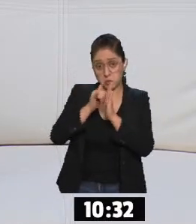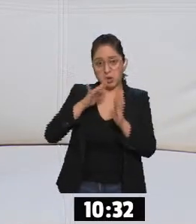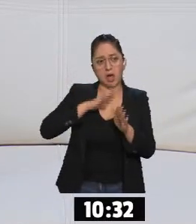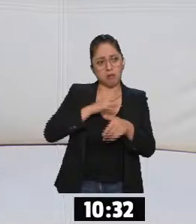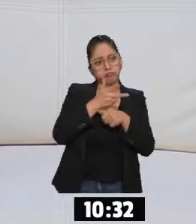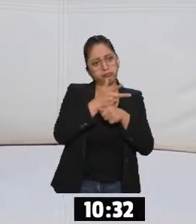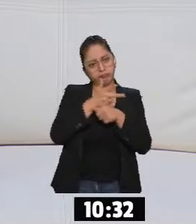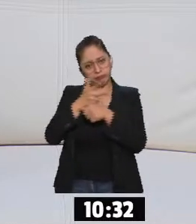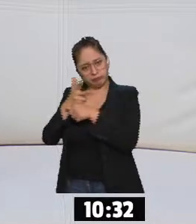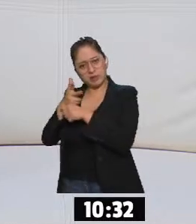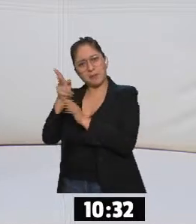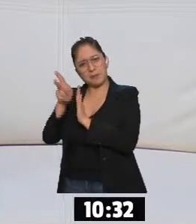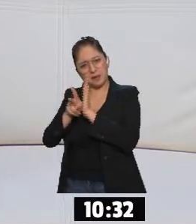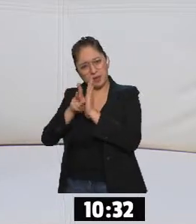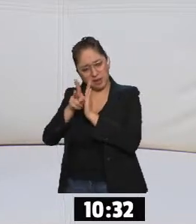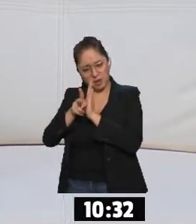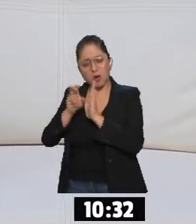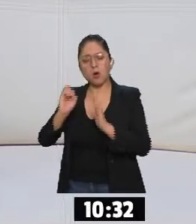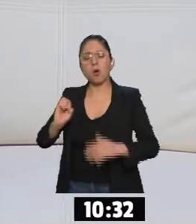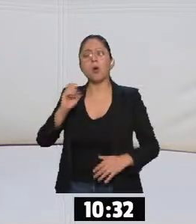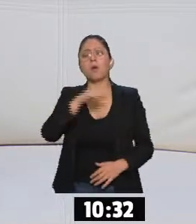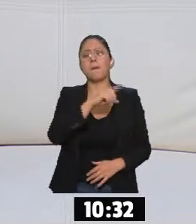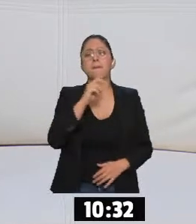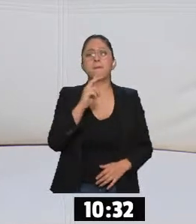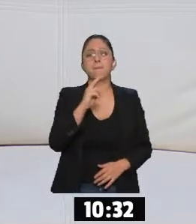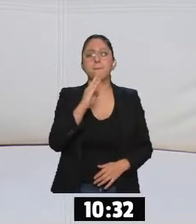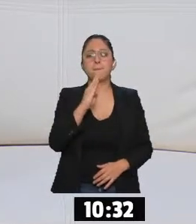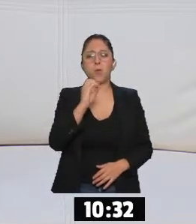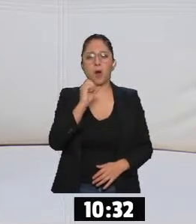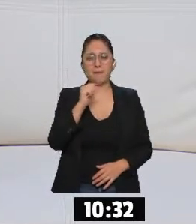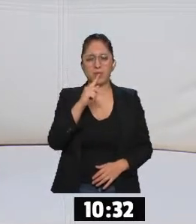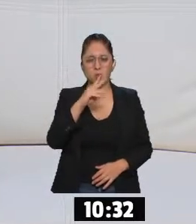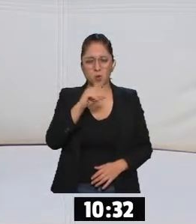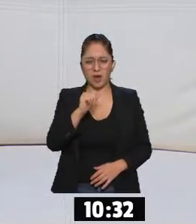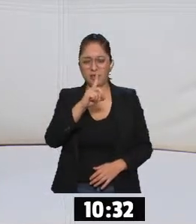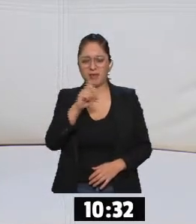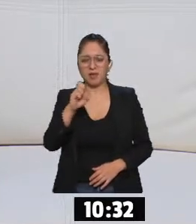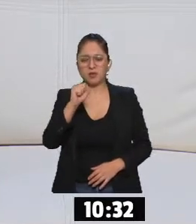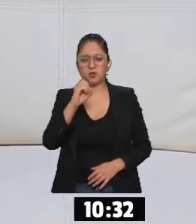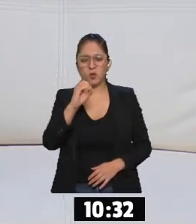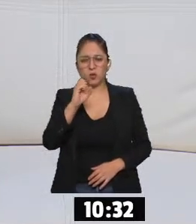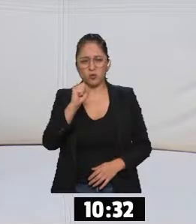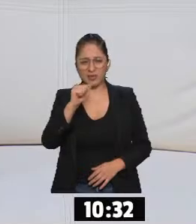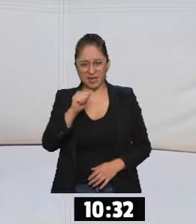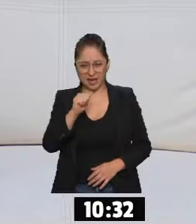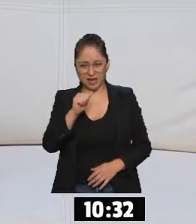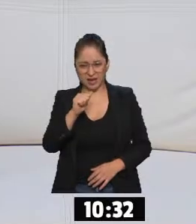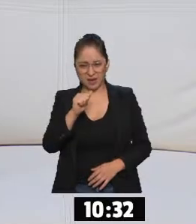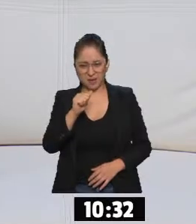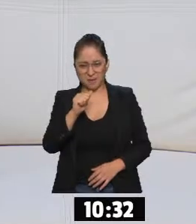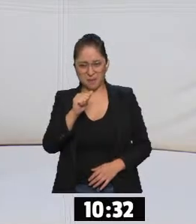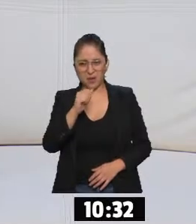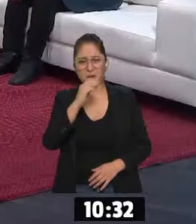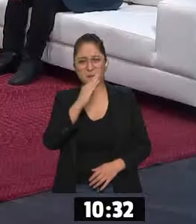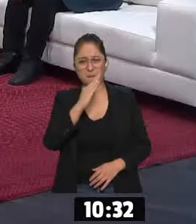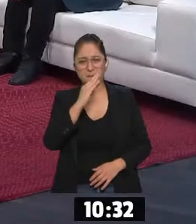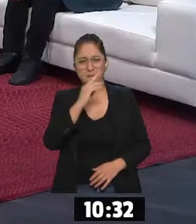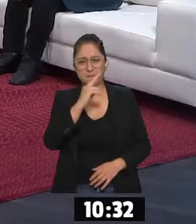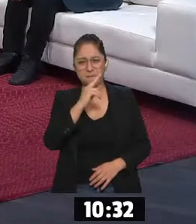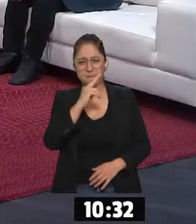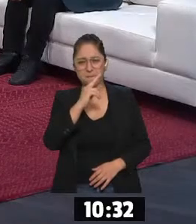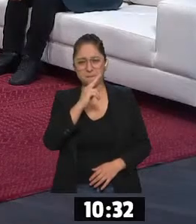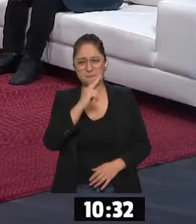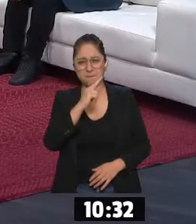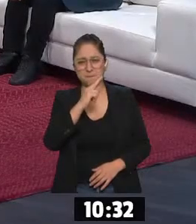de Boaventura de Sousa, muy didácticos, con dibujos animados. ¿Aventura? Boaventura.